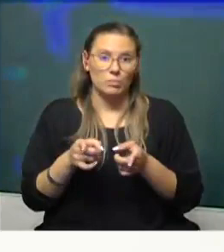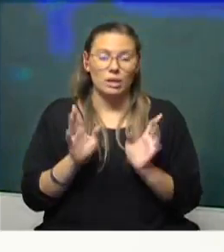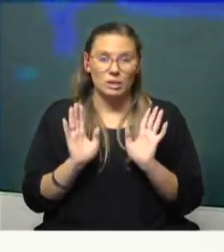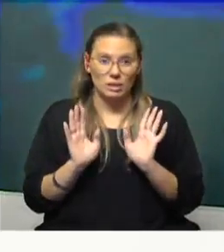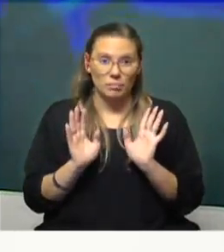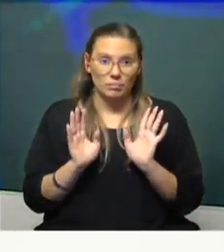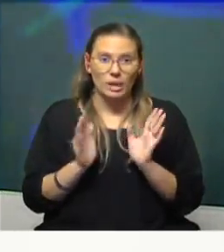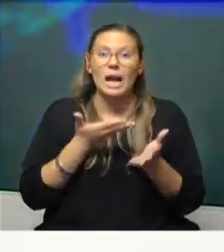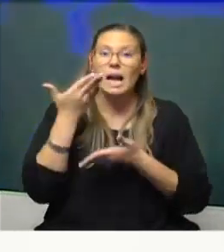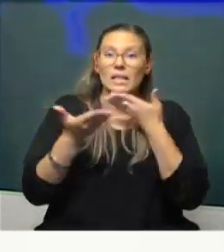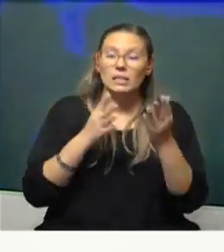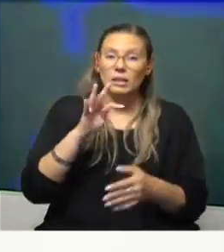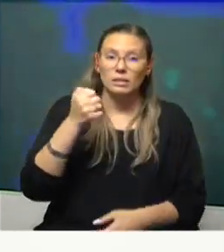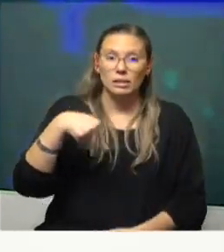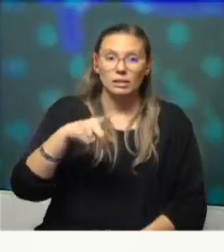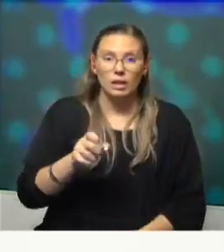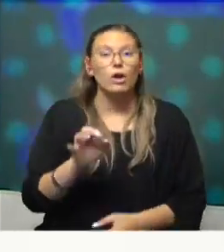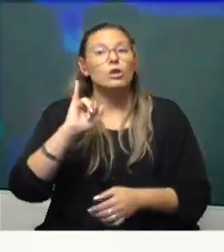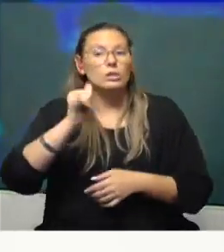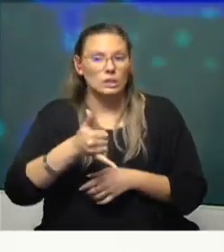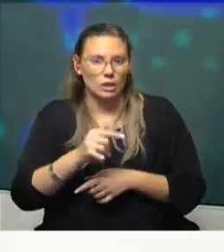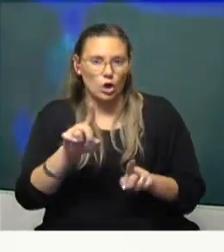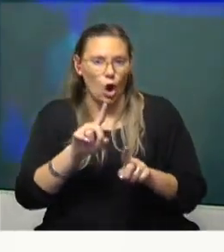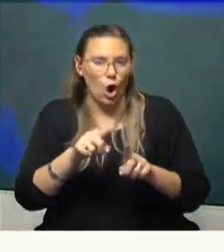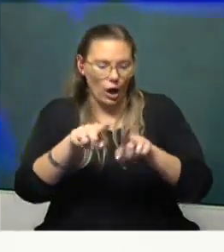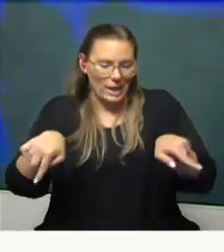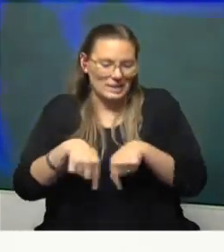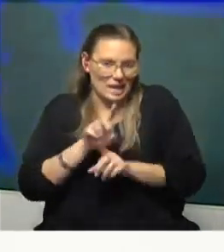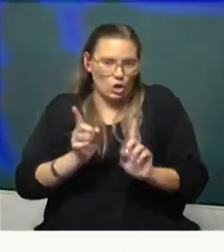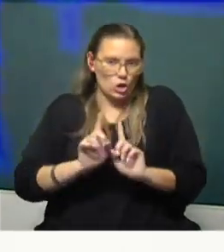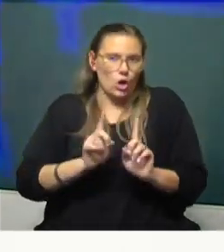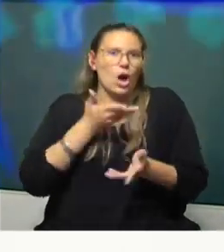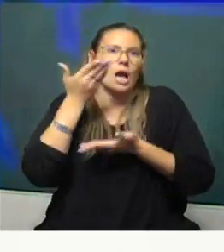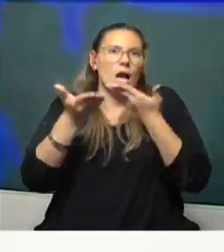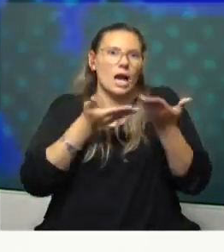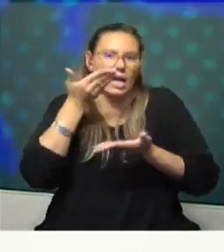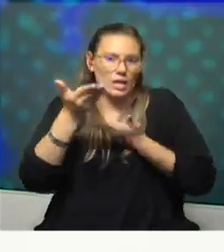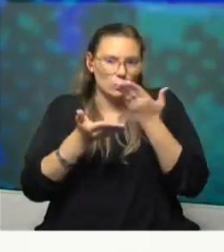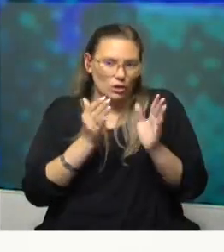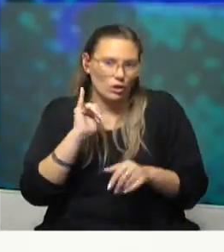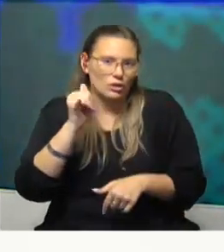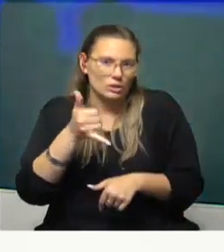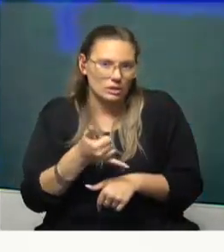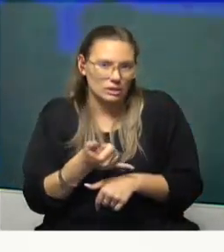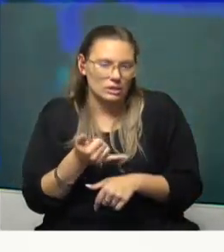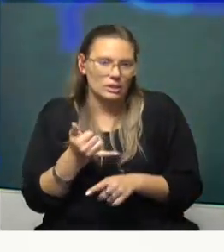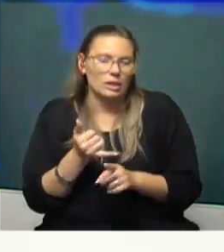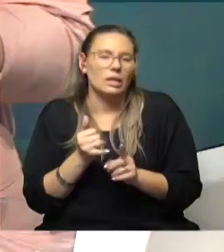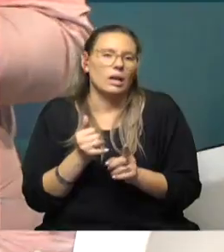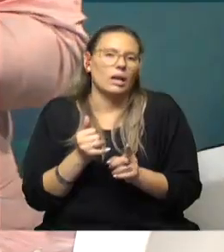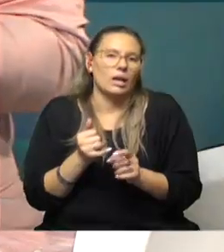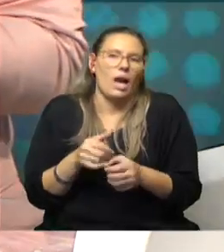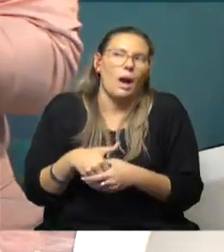alguna vez? Bueno, sí, he cantado. Sí, pero no en un escenario, ¿no? He cantado. En una reunión ducho, de amigos.